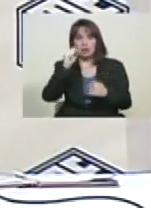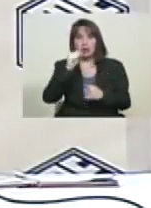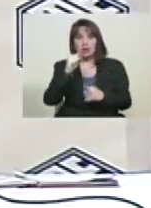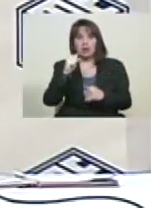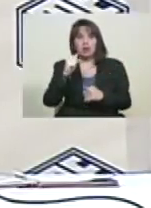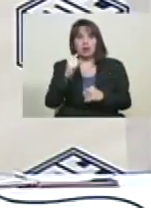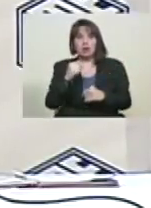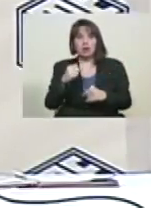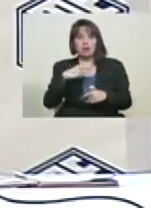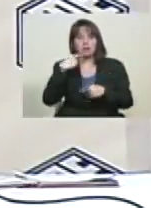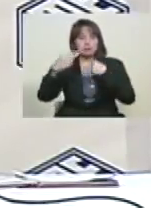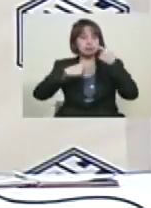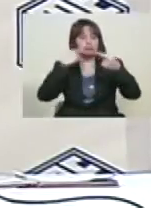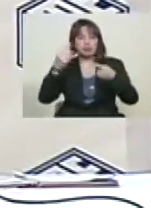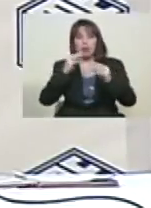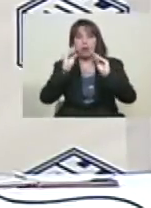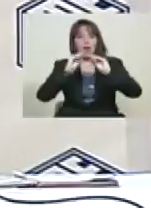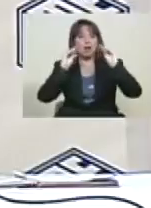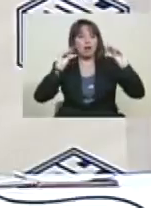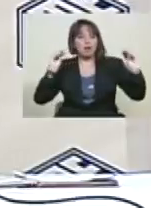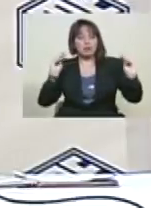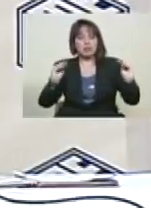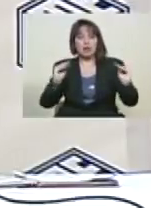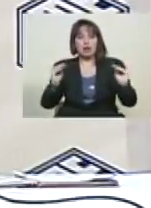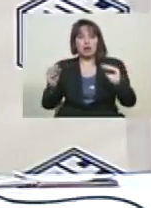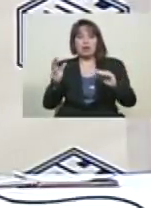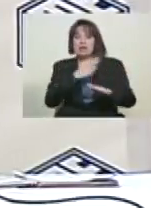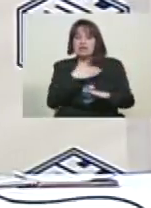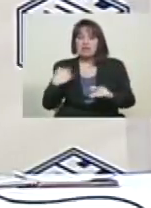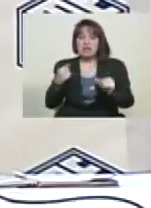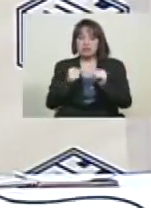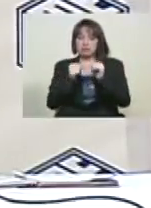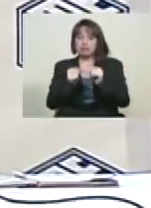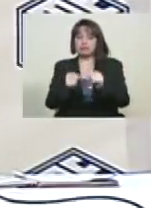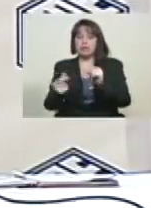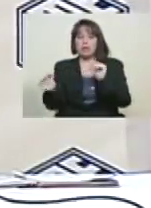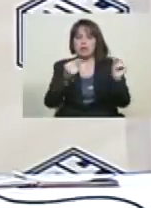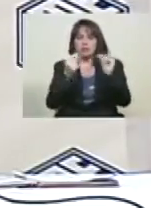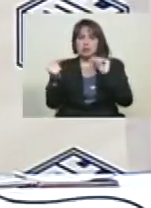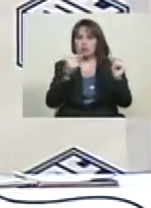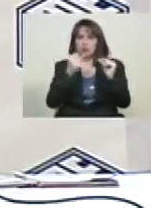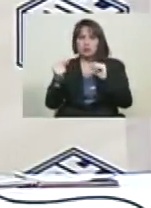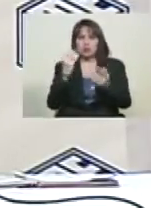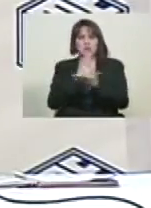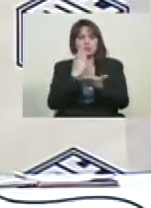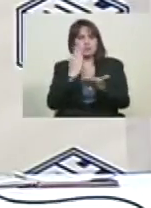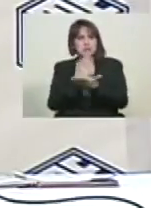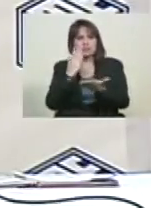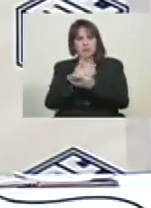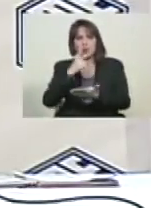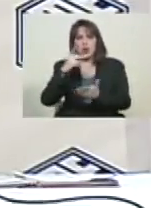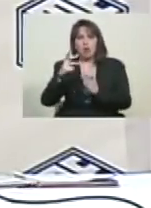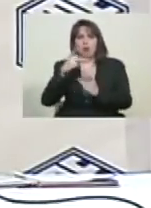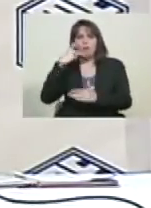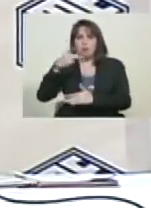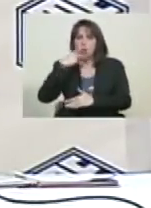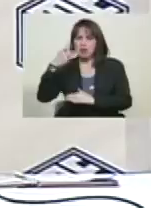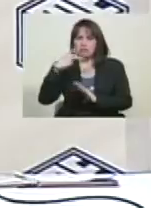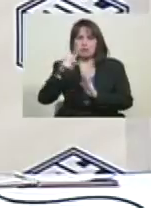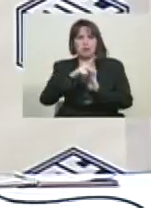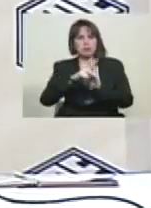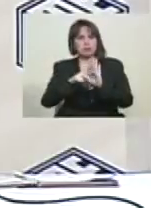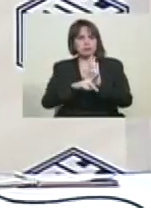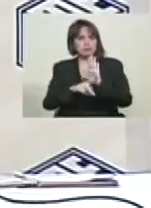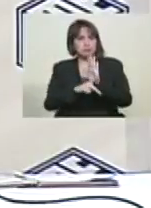este Congreso mantenernos como un espacio de discusión permanente para llevar estos lineamientos políticos a programas